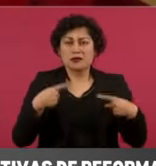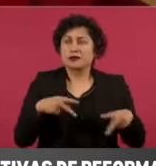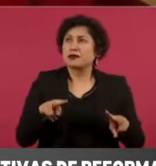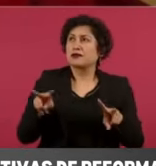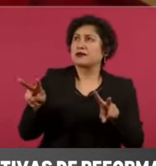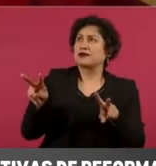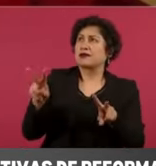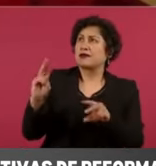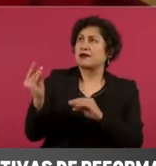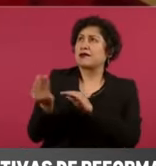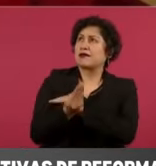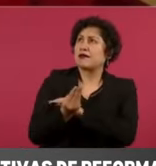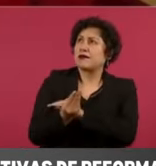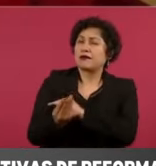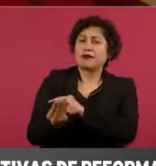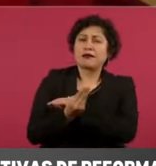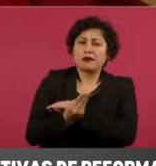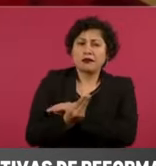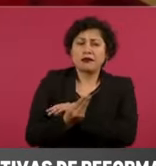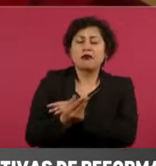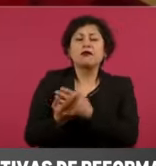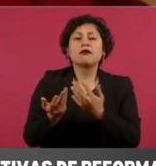desprecio, apoyó